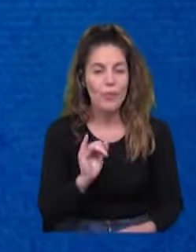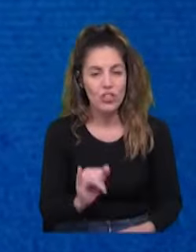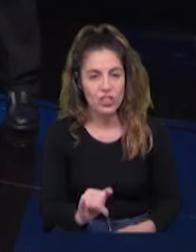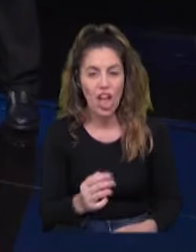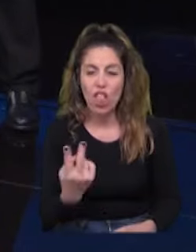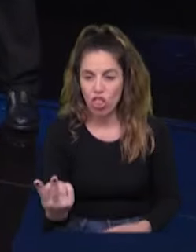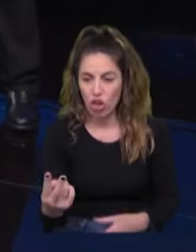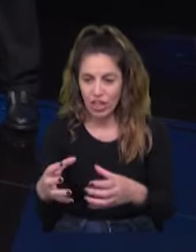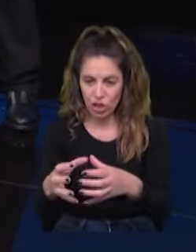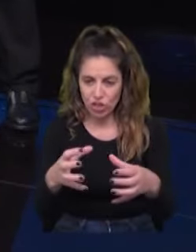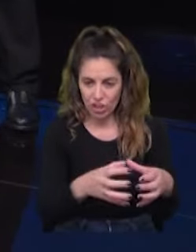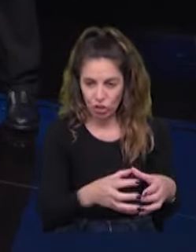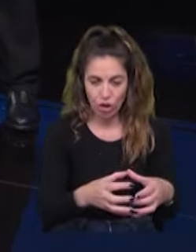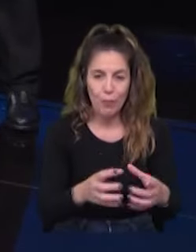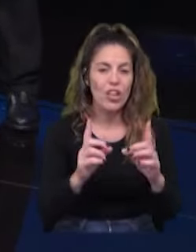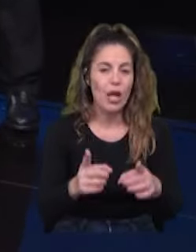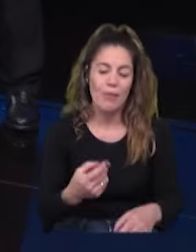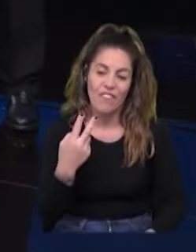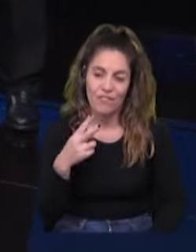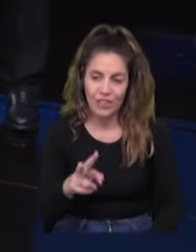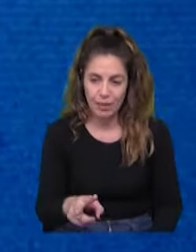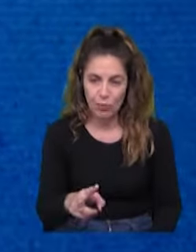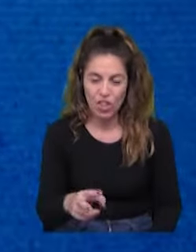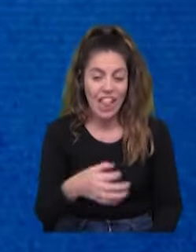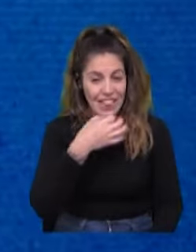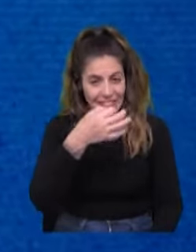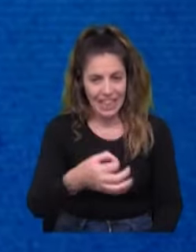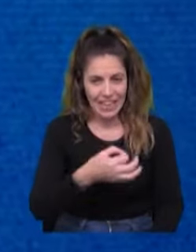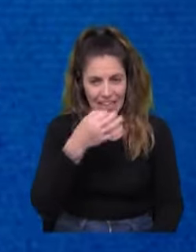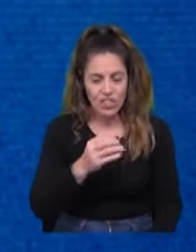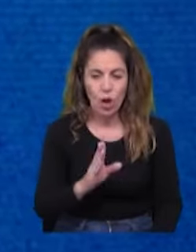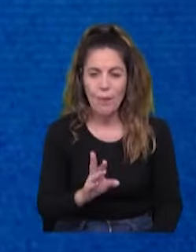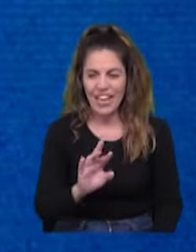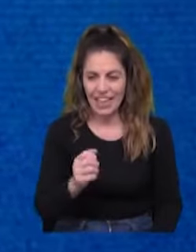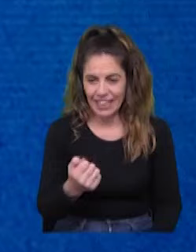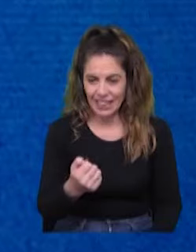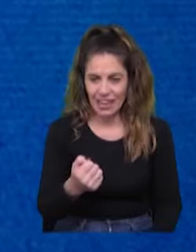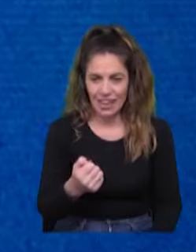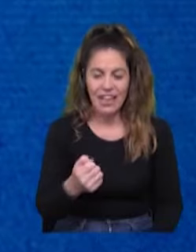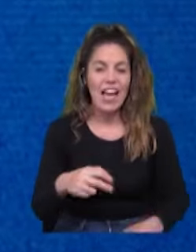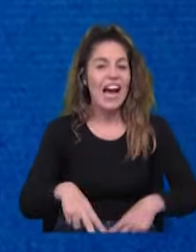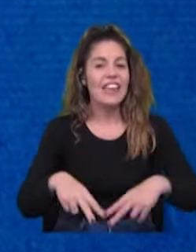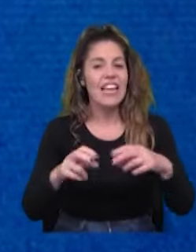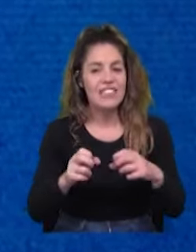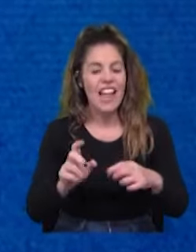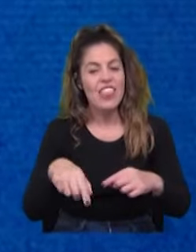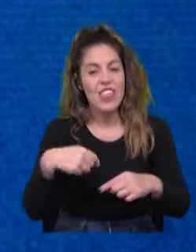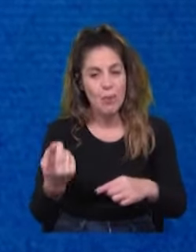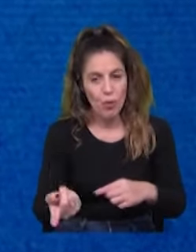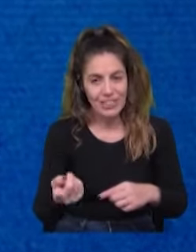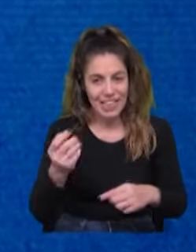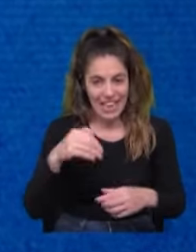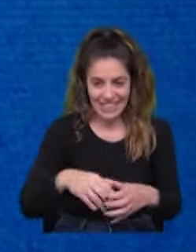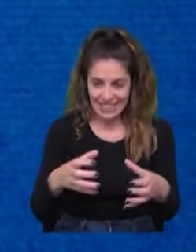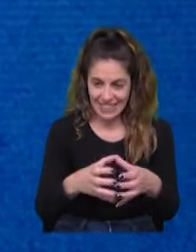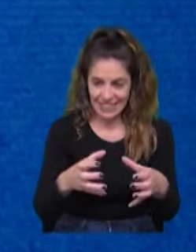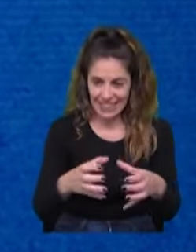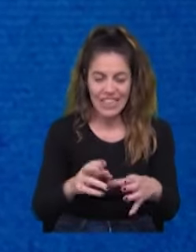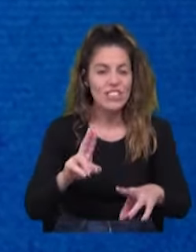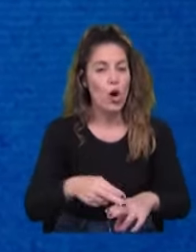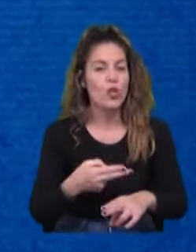dos de esos sectores pero como también vimos declaraciones de Fernando Pereira analizará después de las internas